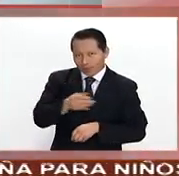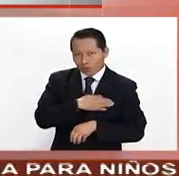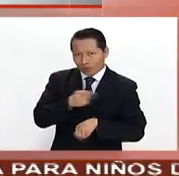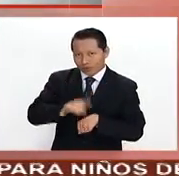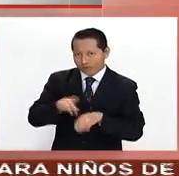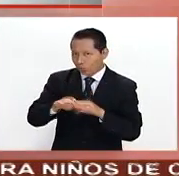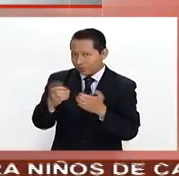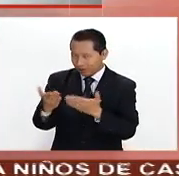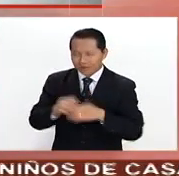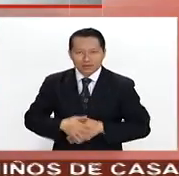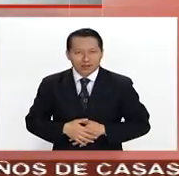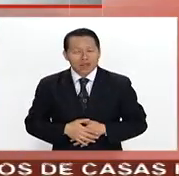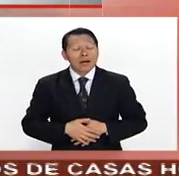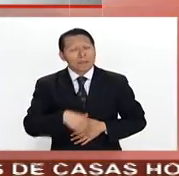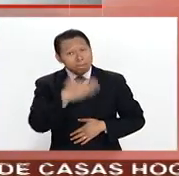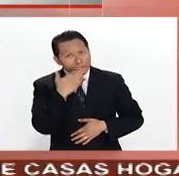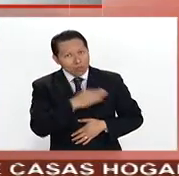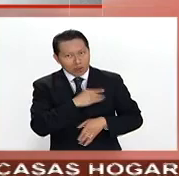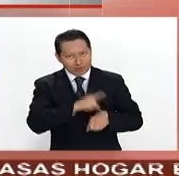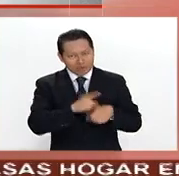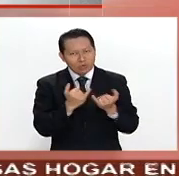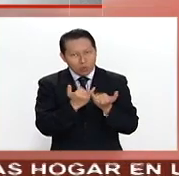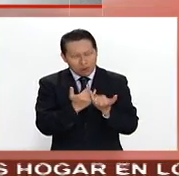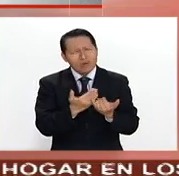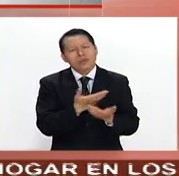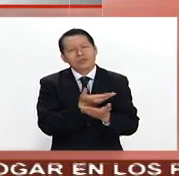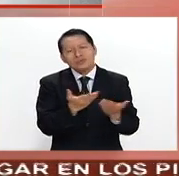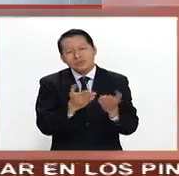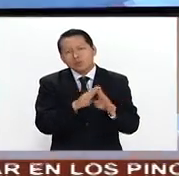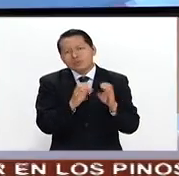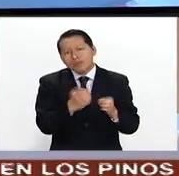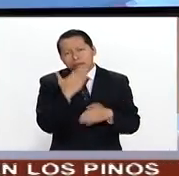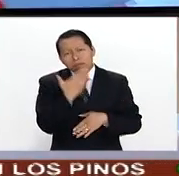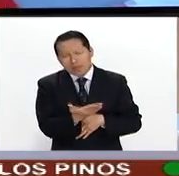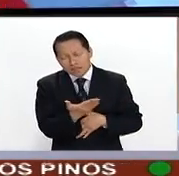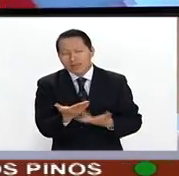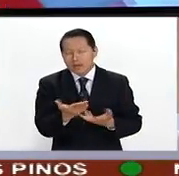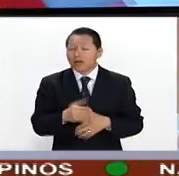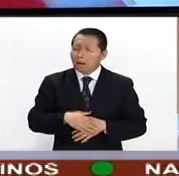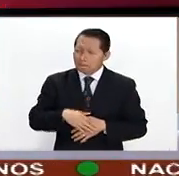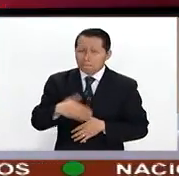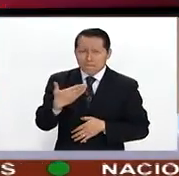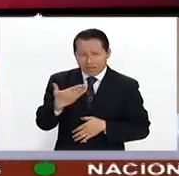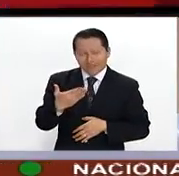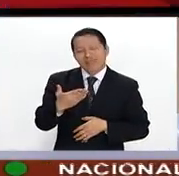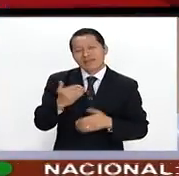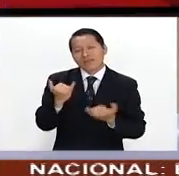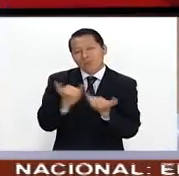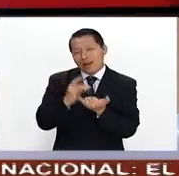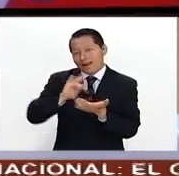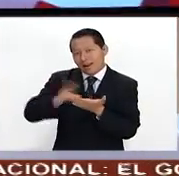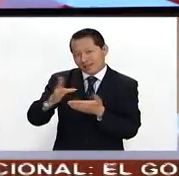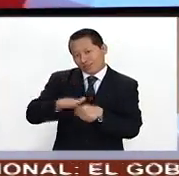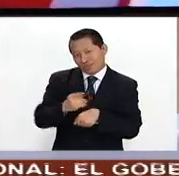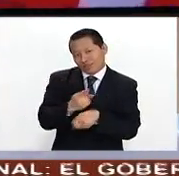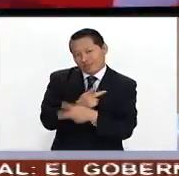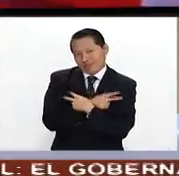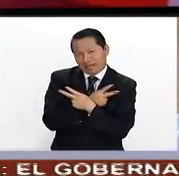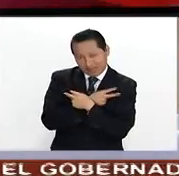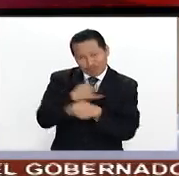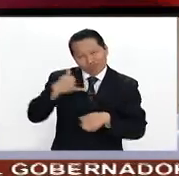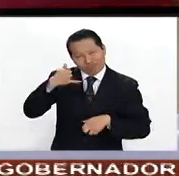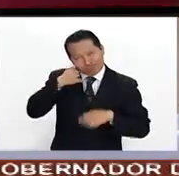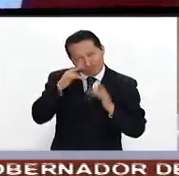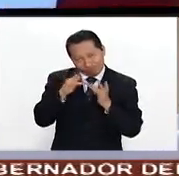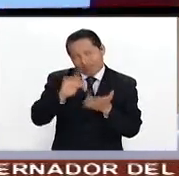bien, gracias. ¿Y ustedes cómo están? Pues muy contentos de tenerte, sobre todo, decía yo, en plenas vacaciones, para que nos hables. ¿En qué